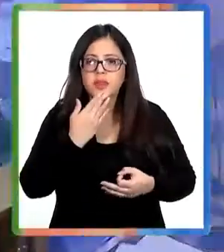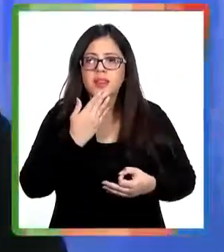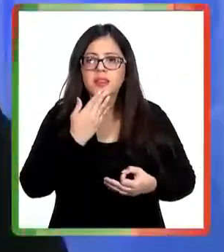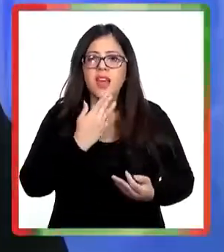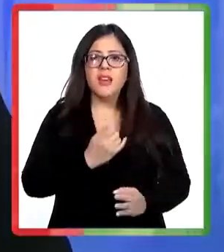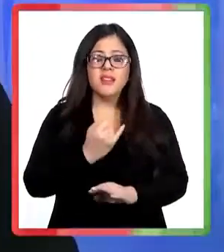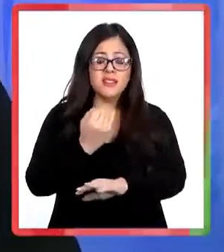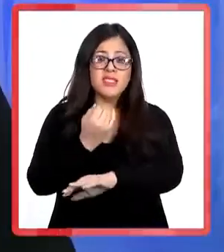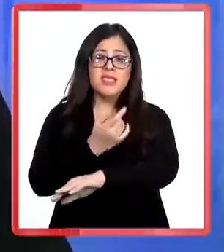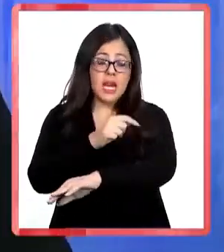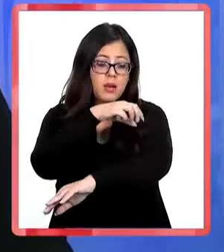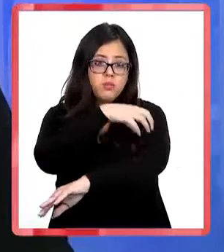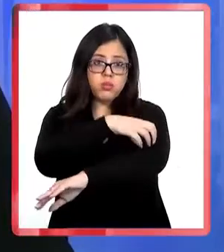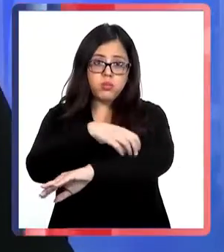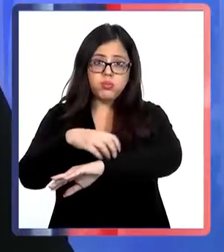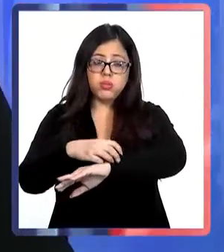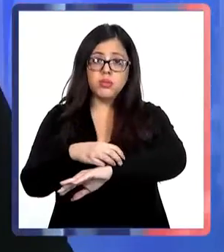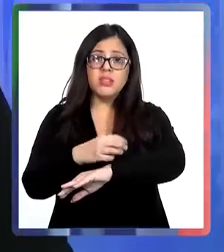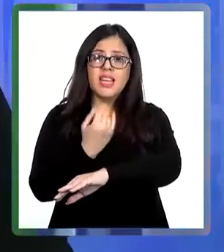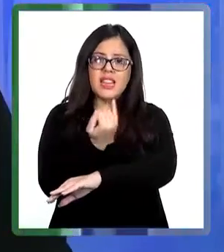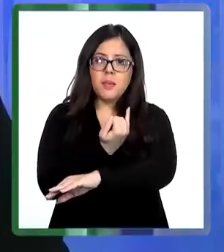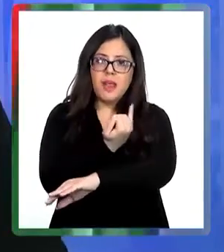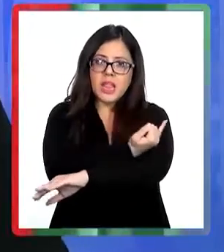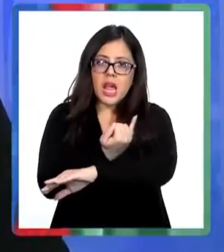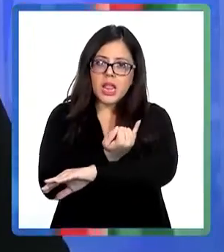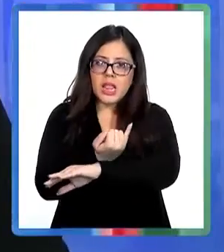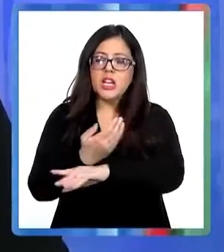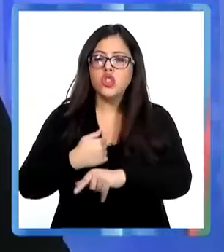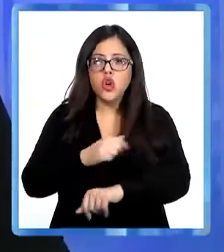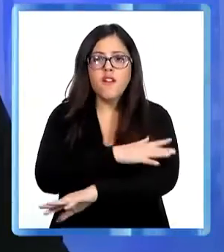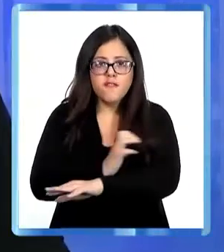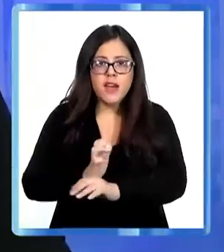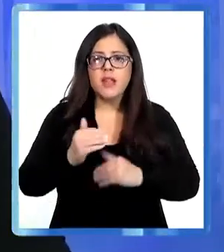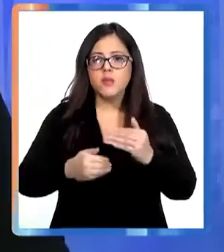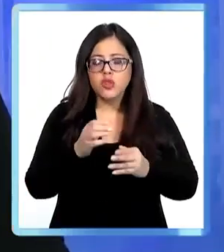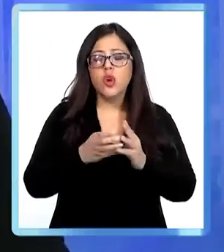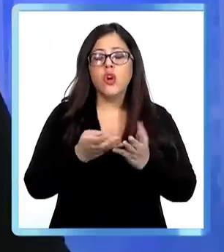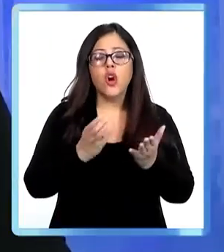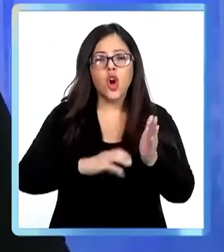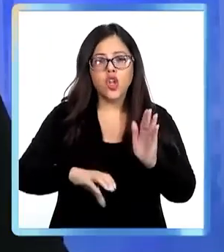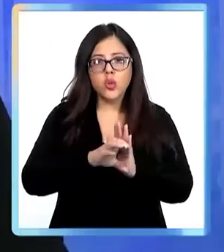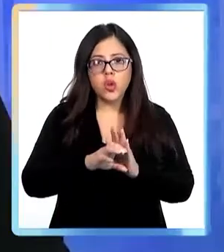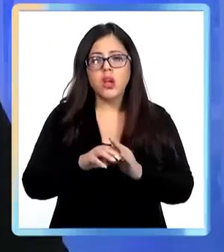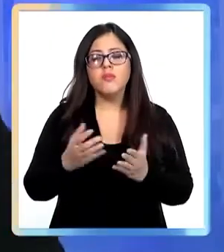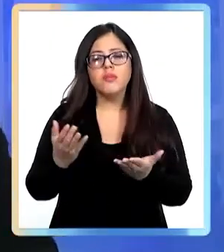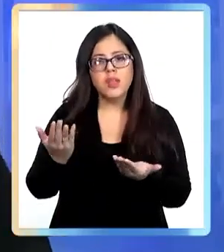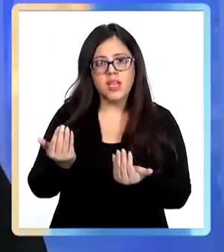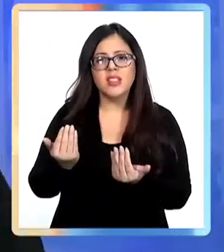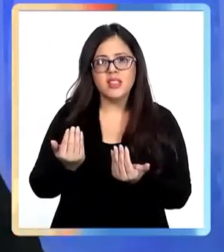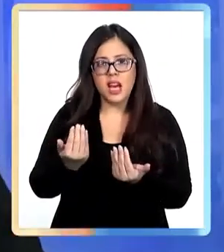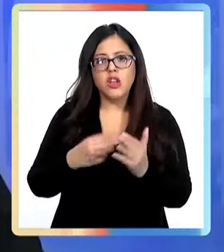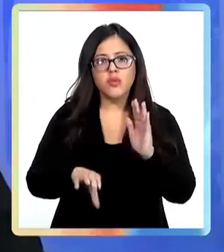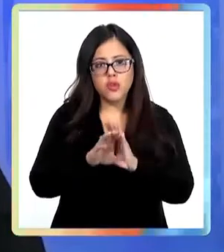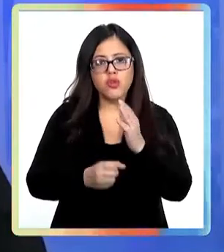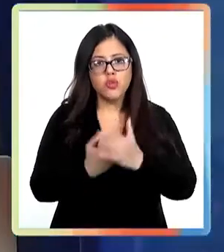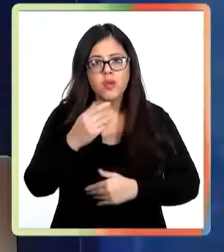descentralización. Yo por lo menos tengo fe en el proceso constituyente y creo que es necesario una nueva constitución para Chile. En definitiva, el jefe de gabinete